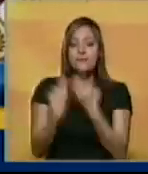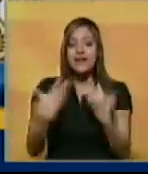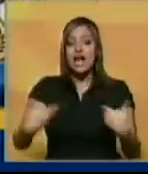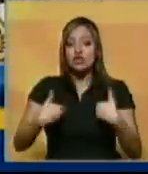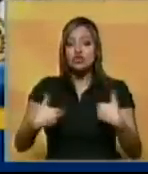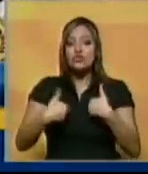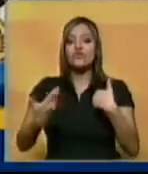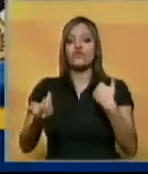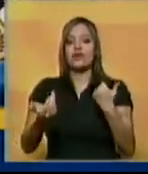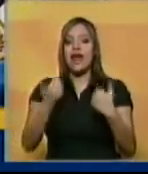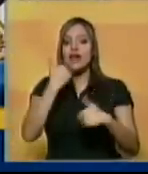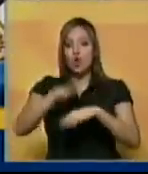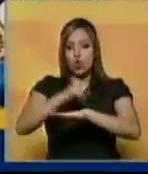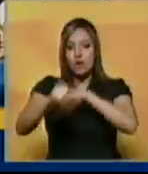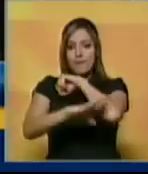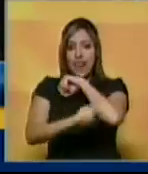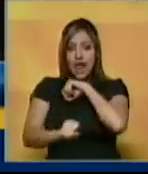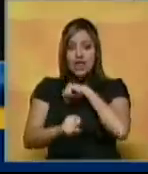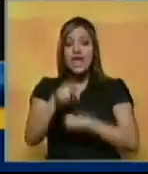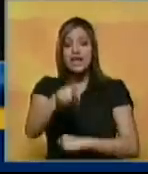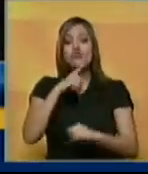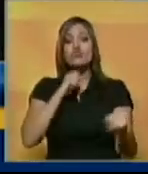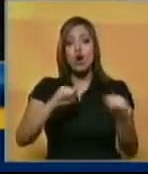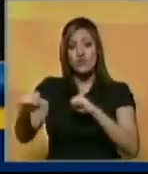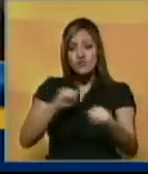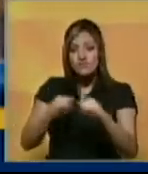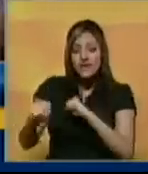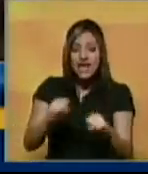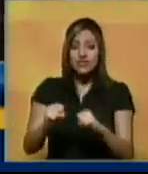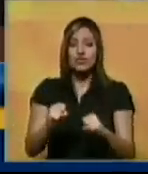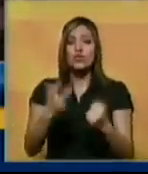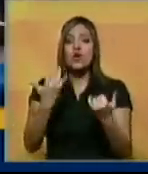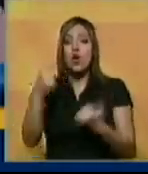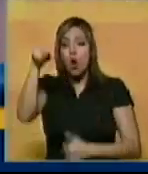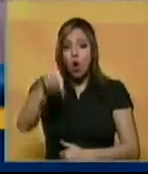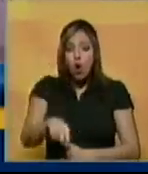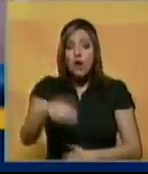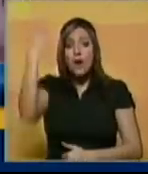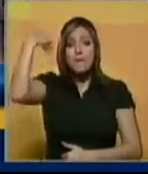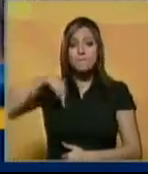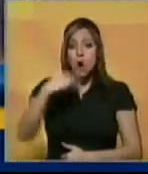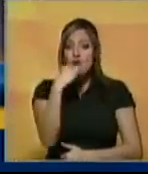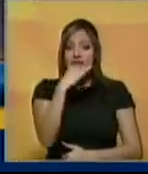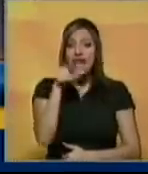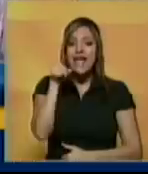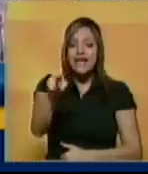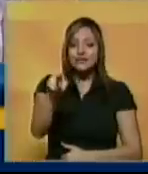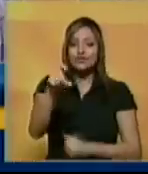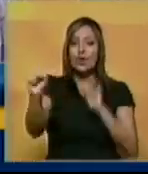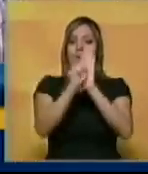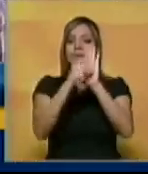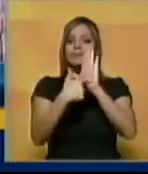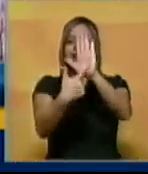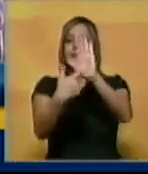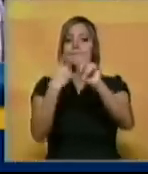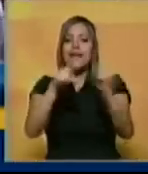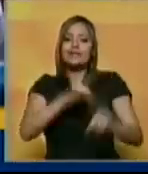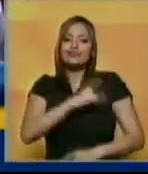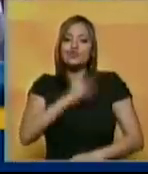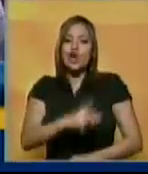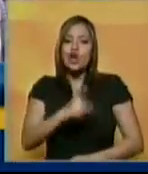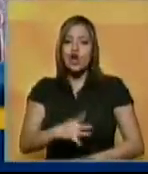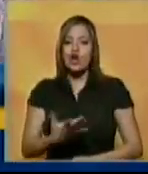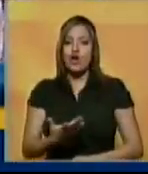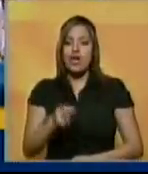víctimas de la violencia, y yo creo que este es un movimiento en la que hoy Mónica se convierte en un ícono, pero